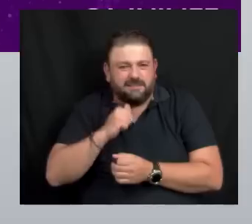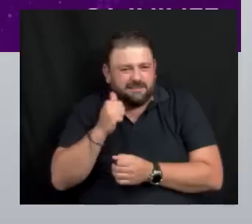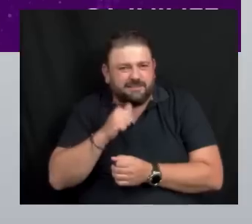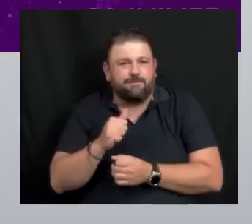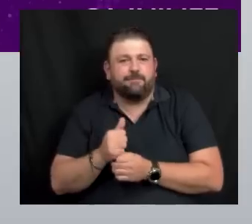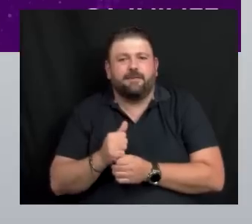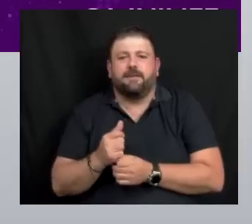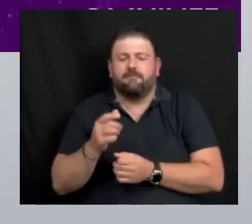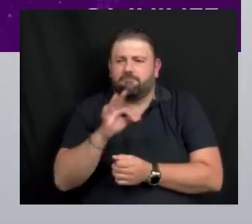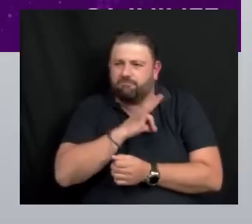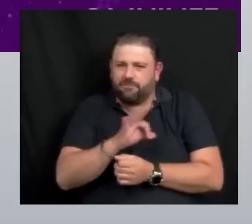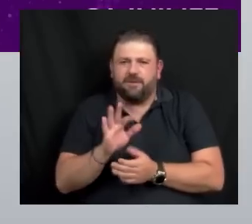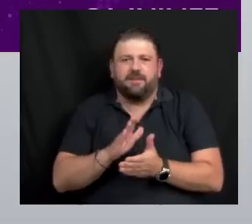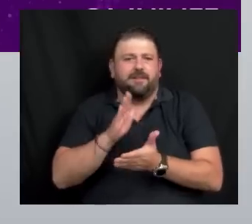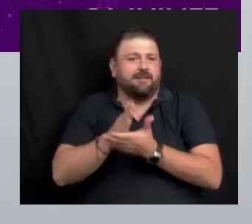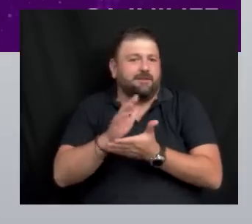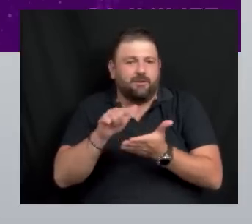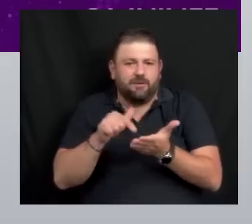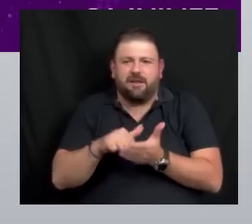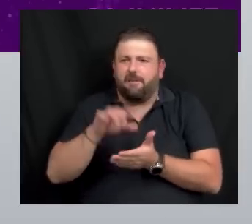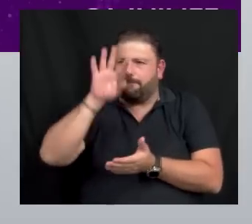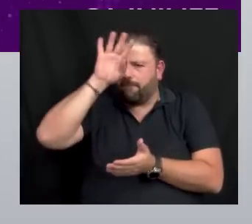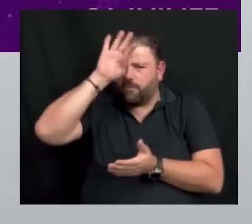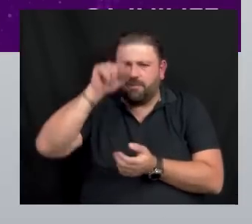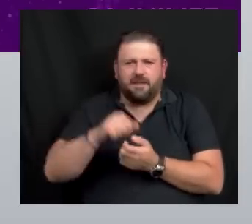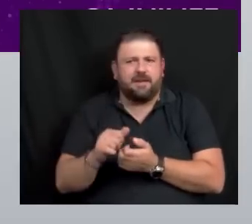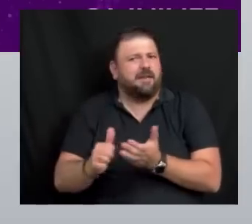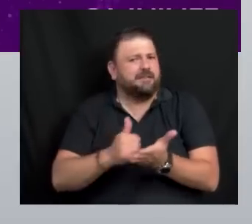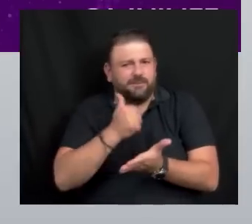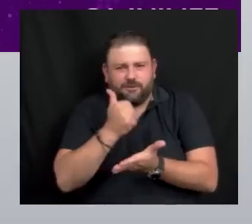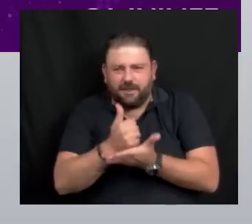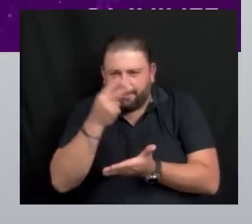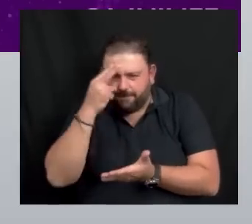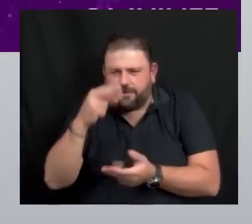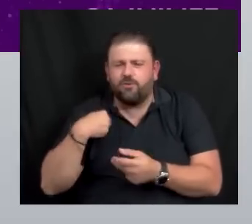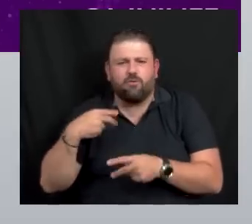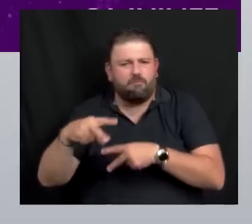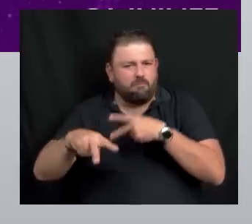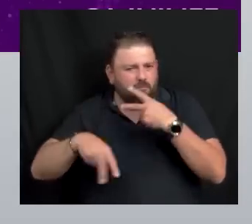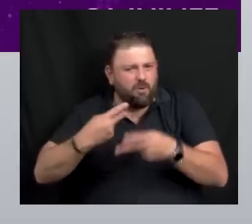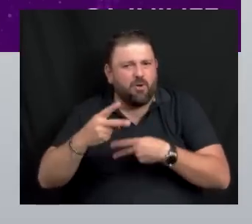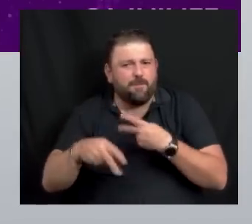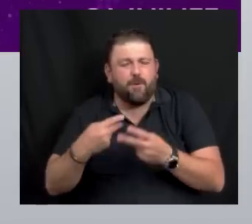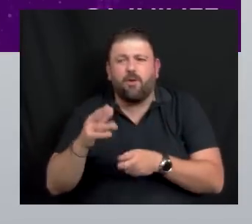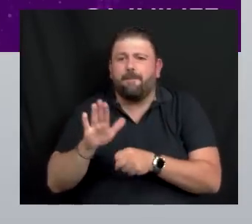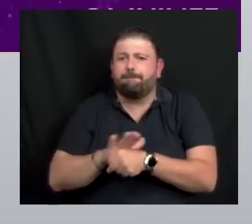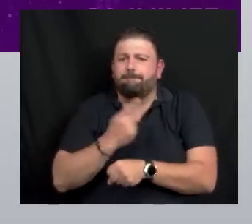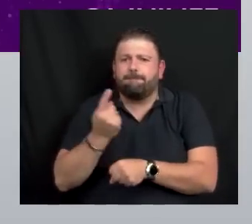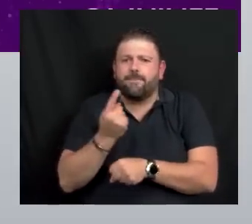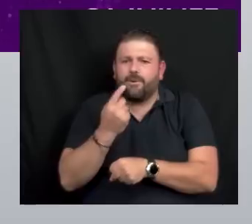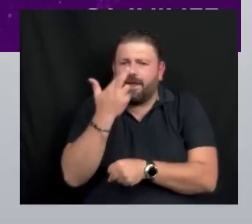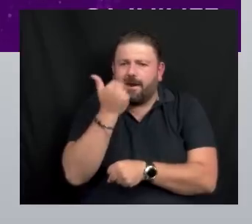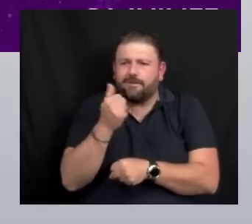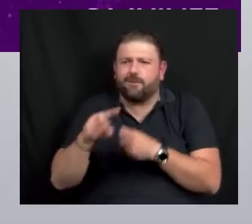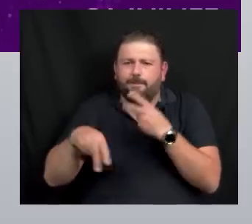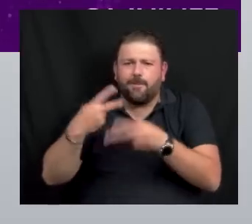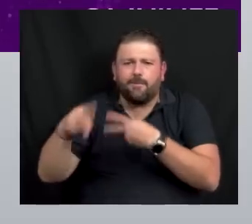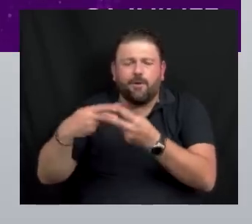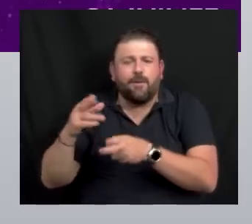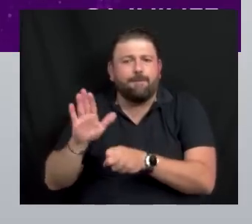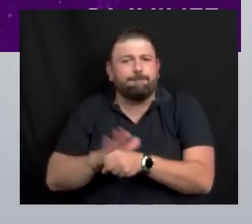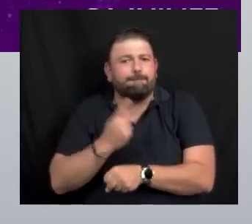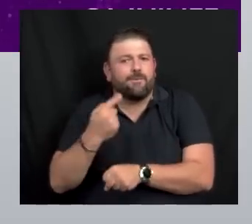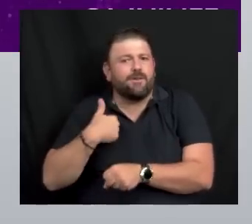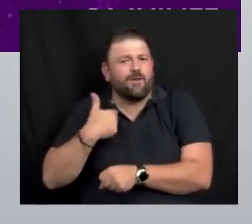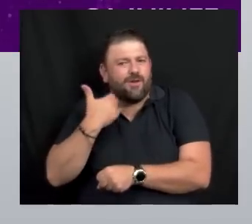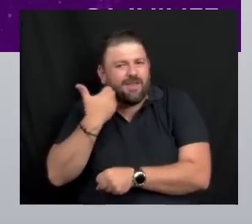ejemplo acá Monterrey, todo eso, yo me voy, Ciudad de México, yo me voy porque sí quiero tener vivir